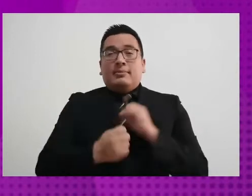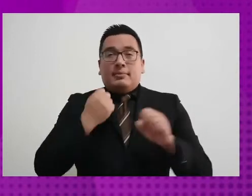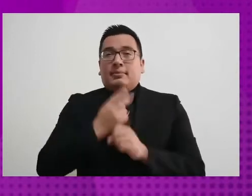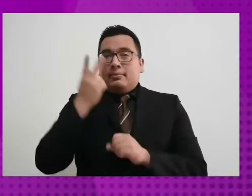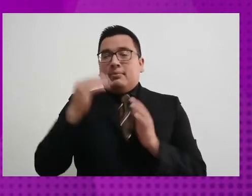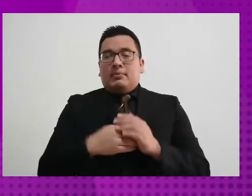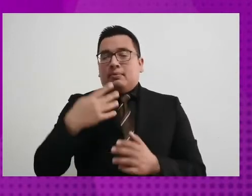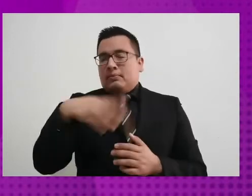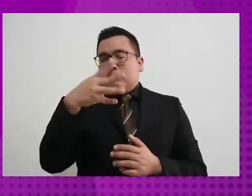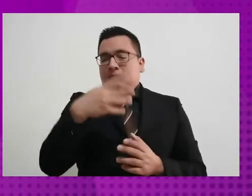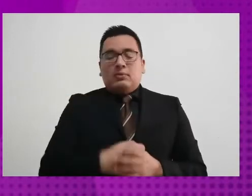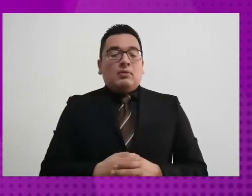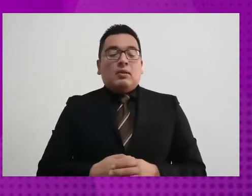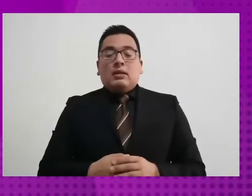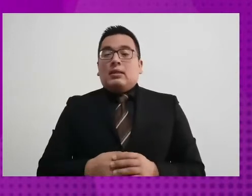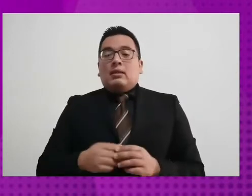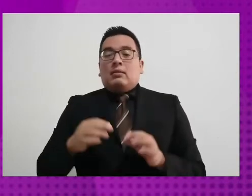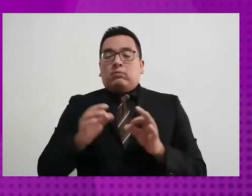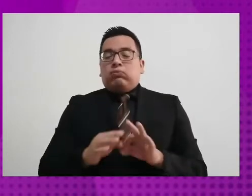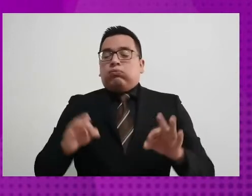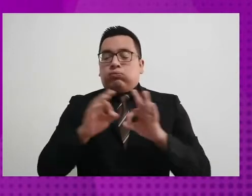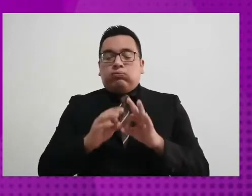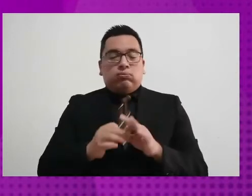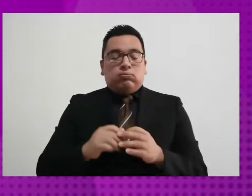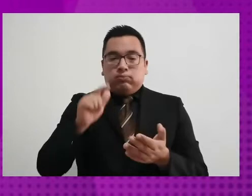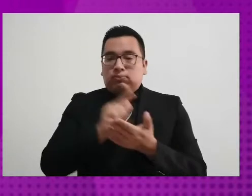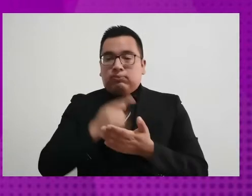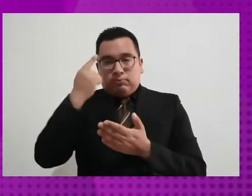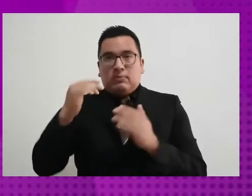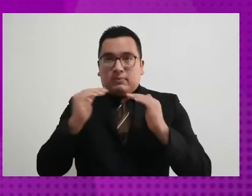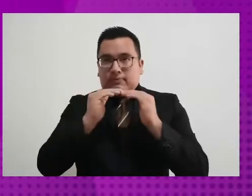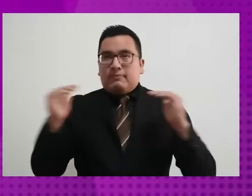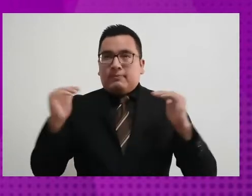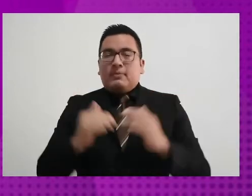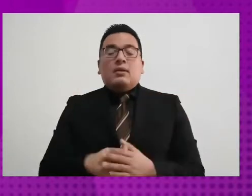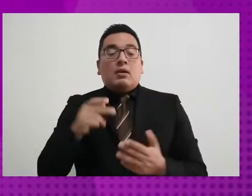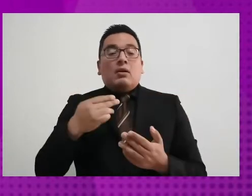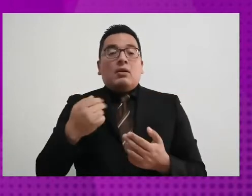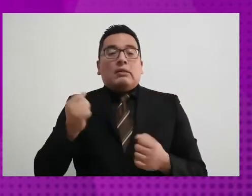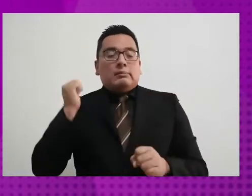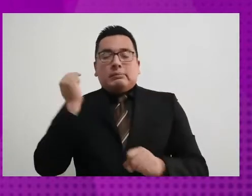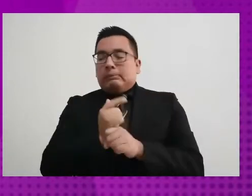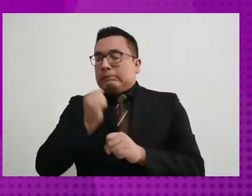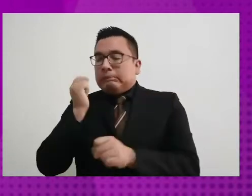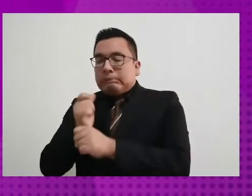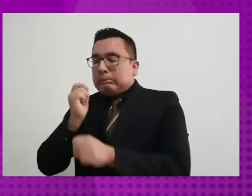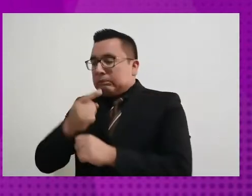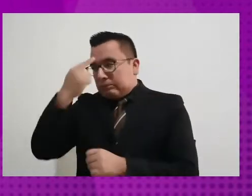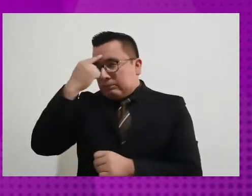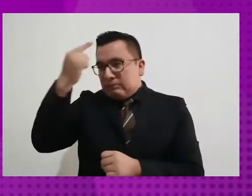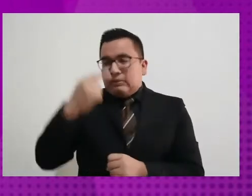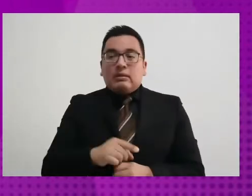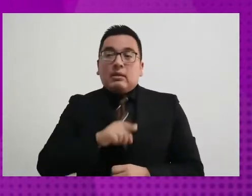que se constitucionalizó el principio de paridad, se ha visibilizado más la violencia política en contra de las mujeres por el ejercicio de sus derechos